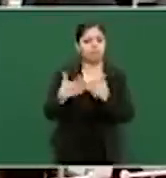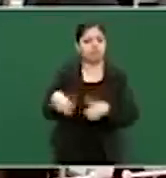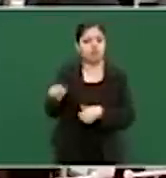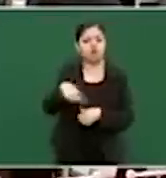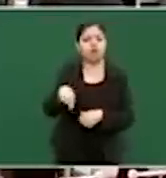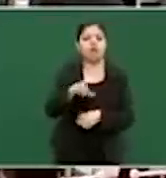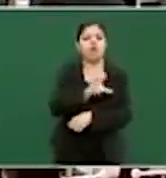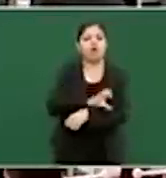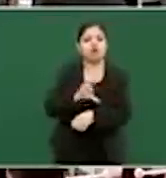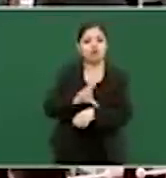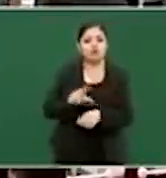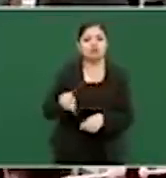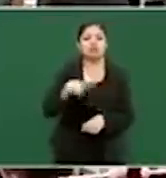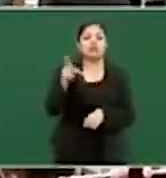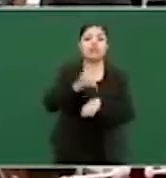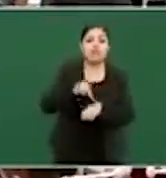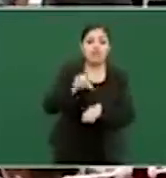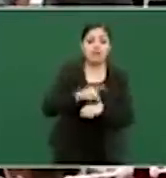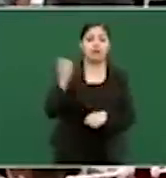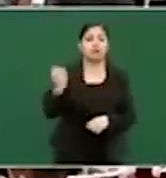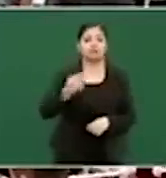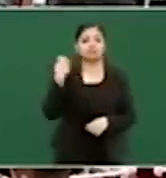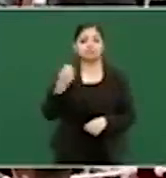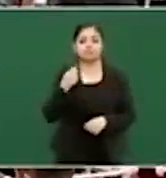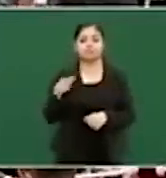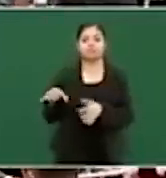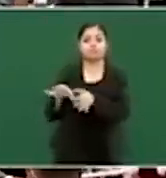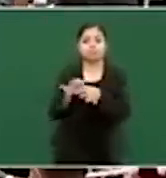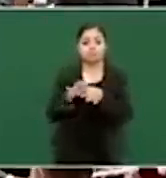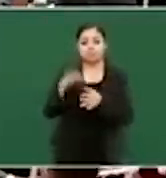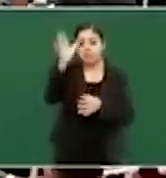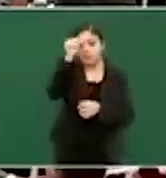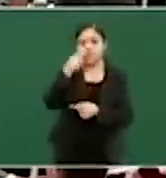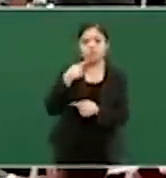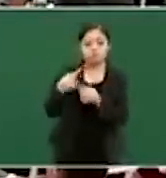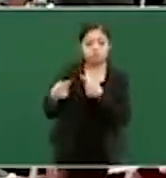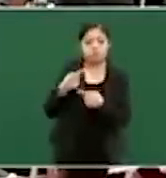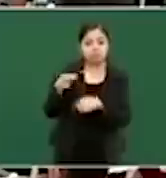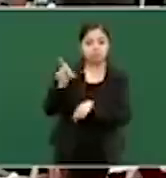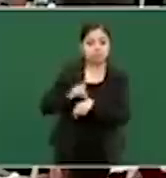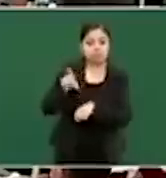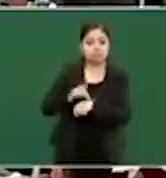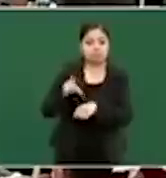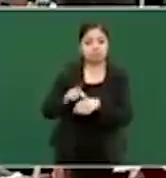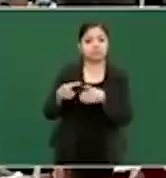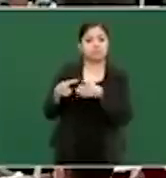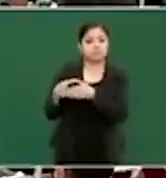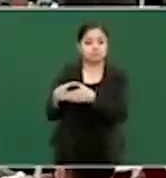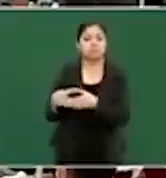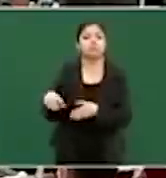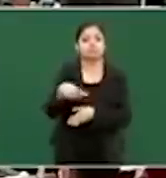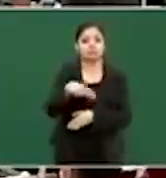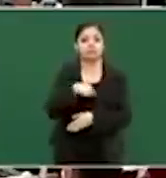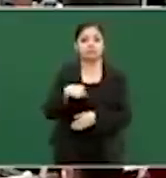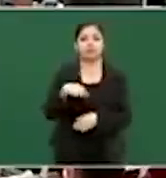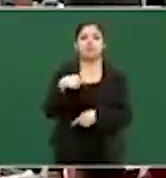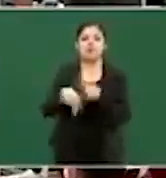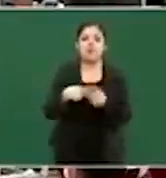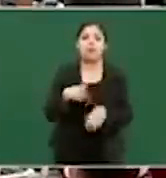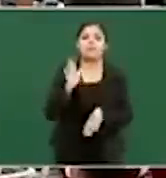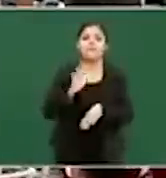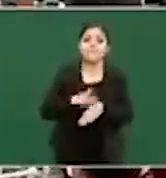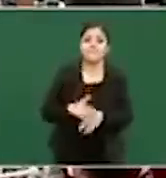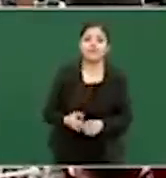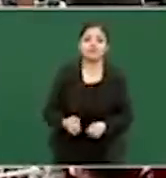bien, que estamos sesionando todos los días, que hay una plena coordinación y que vamos a reforzar, en todo caso, el trabajo y la presencia en las coordinaciones